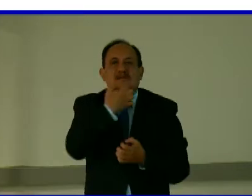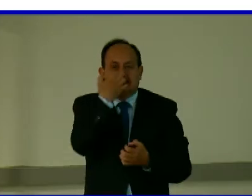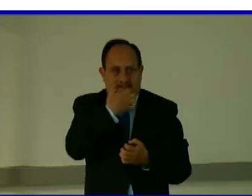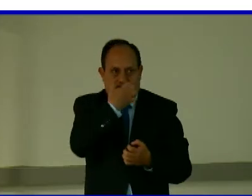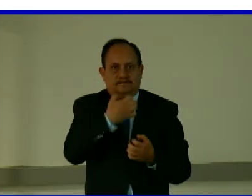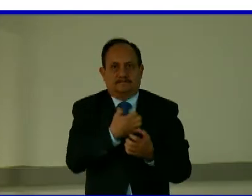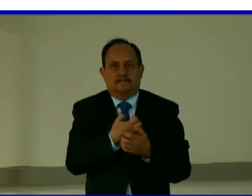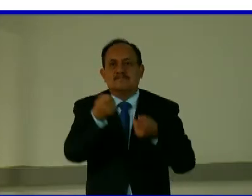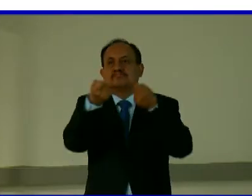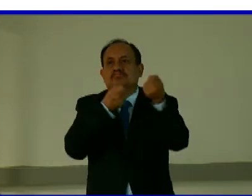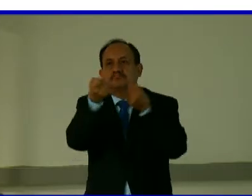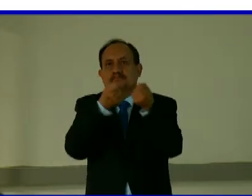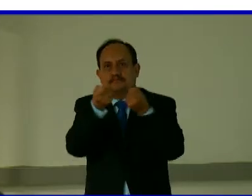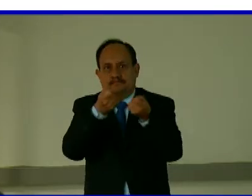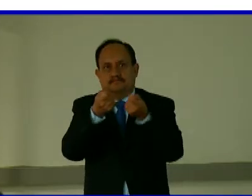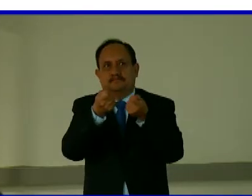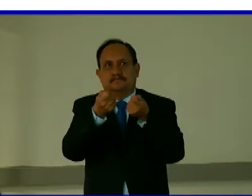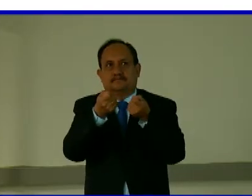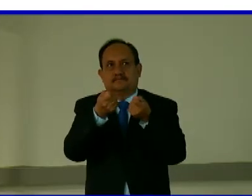el manejo